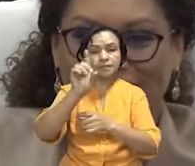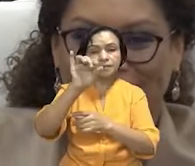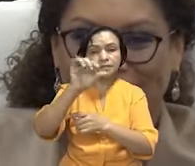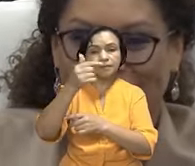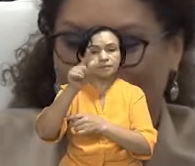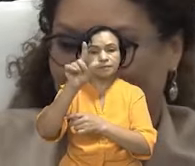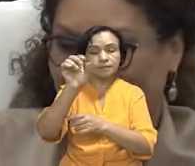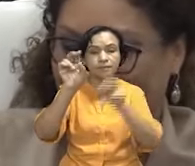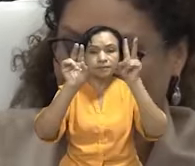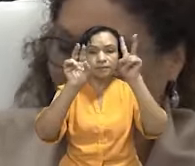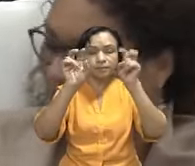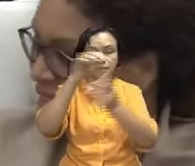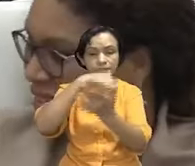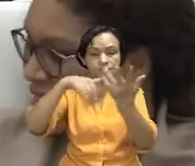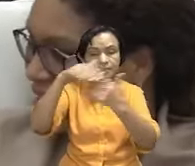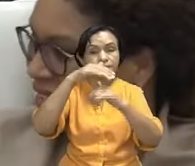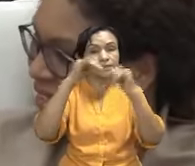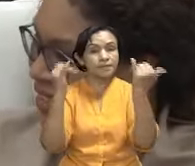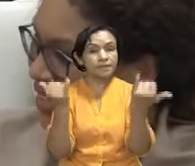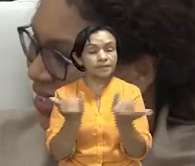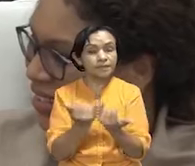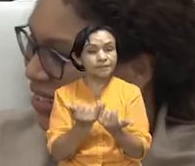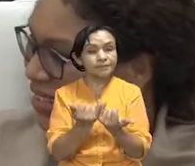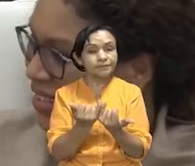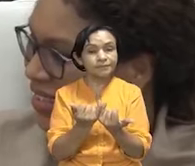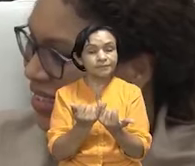jurídico de la materia de relaciones internacionales